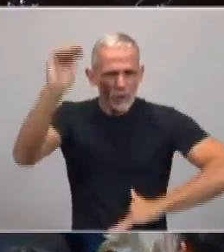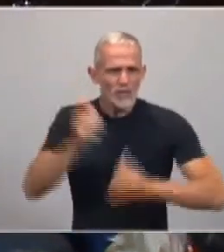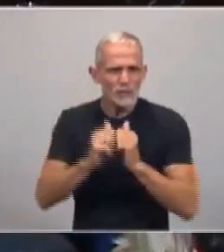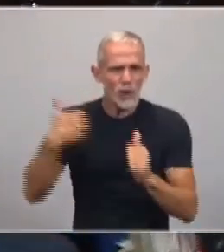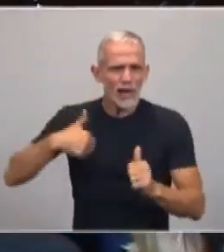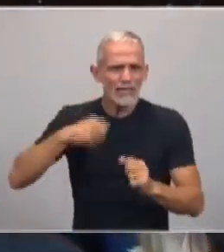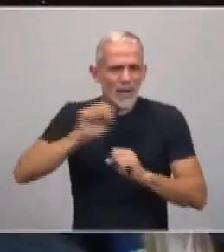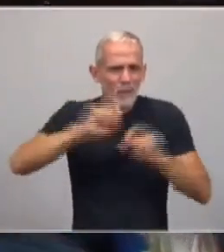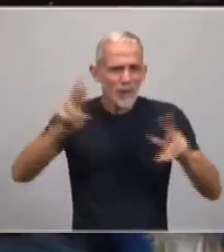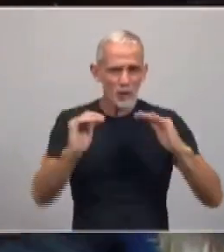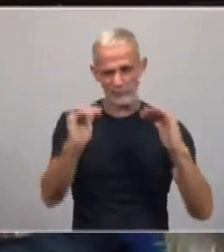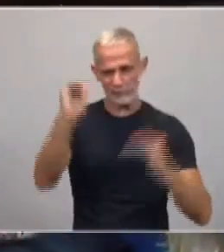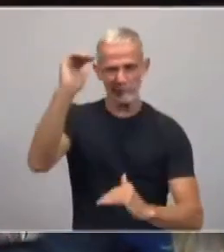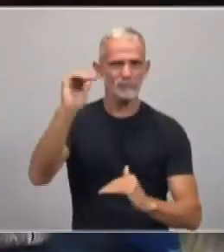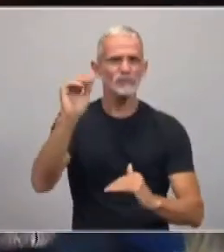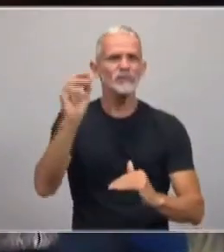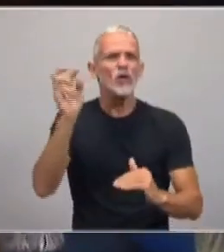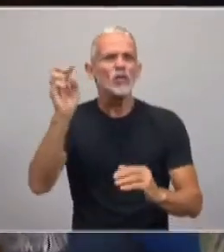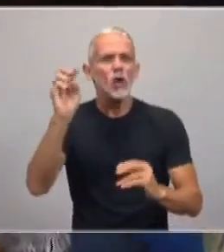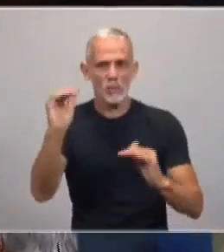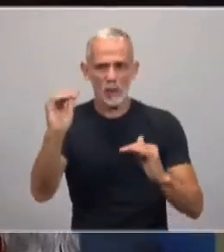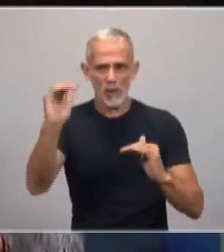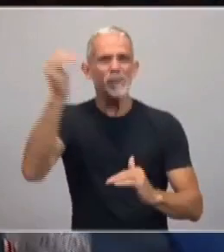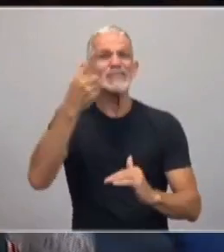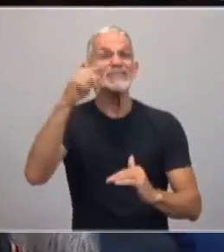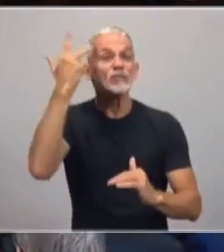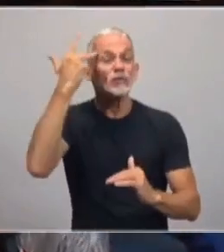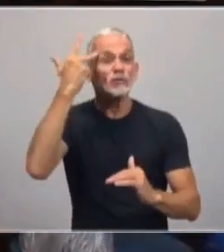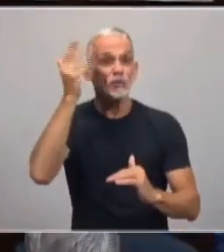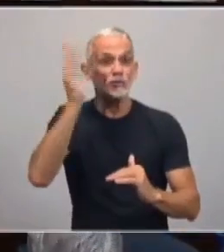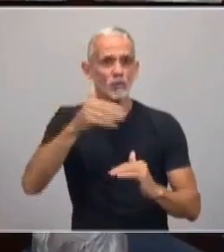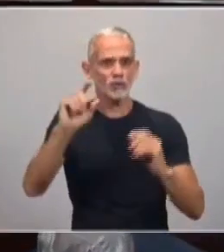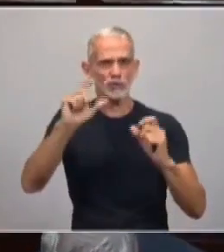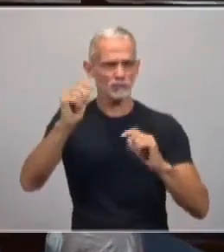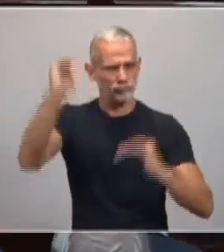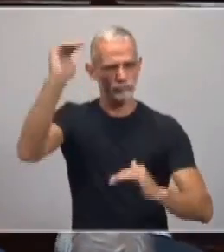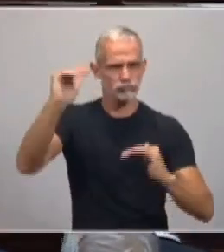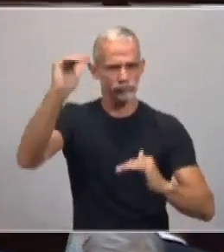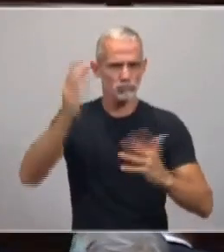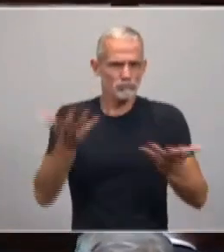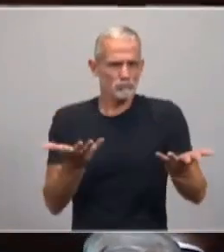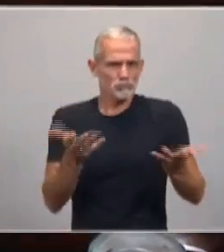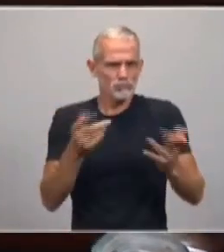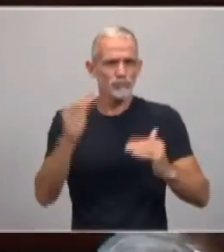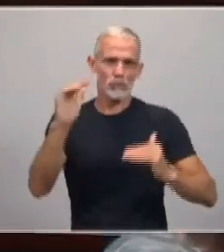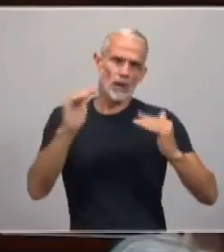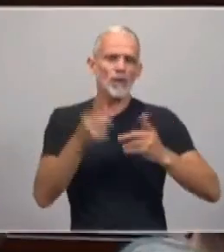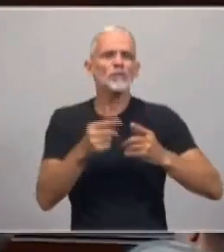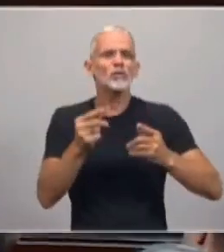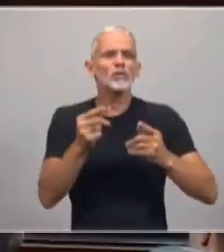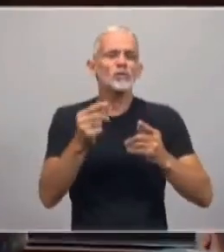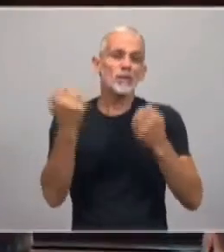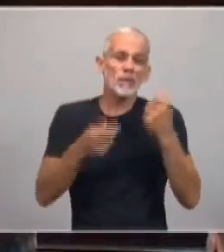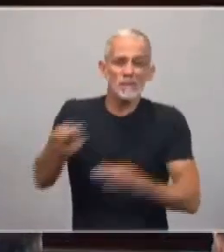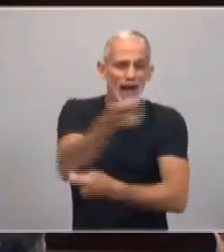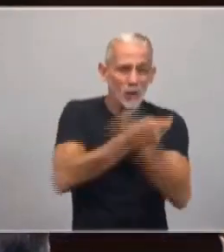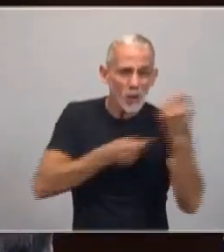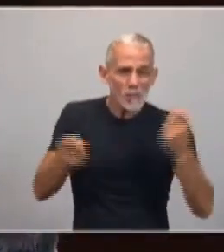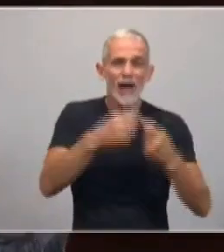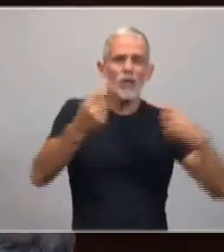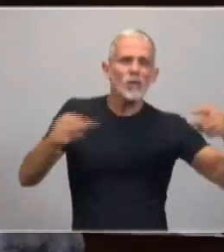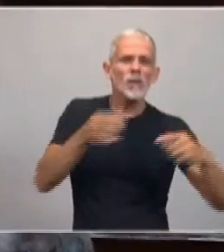argentina. Depreció la moneda en 118% y puso en marcha la desregulación de los mercados de